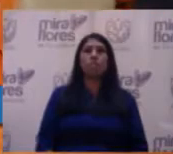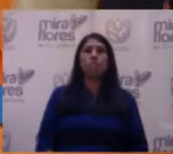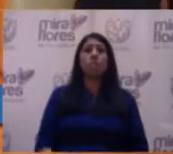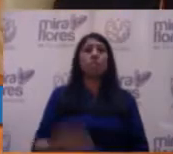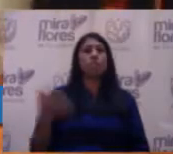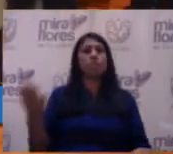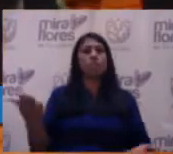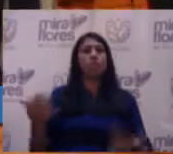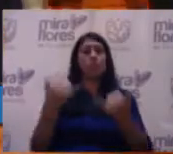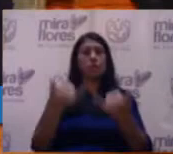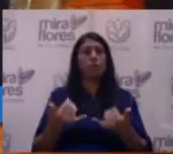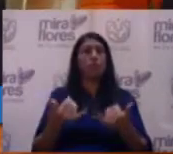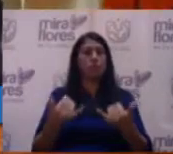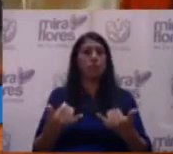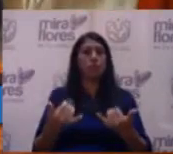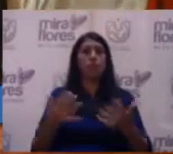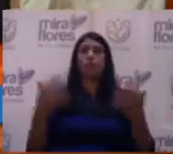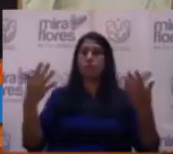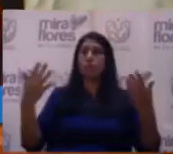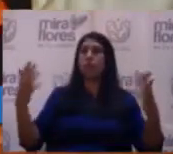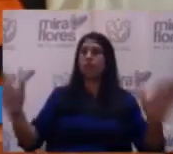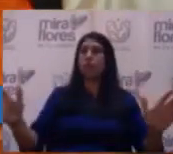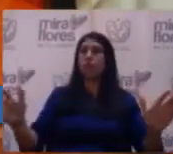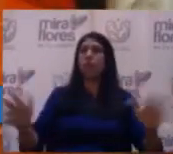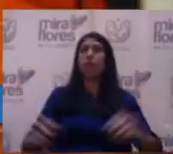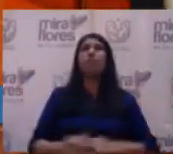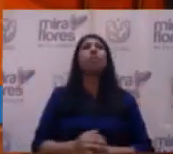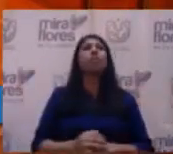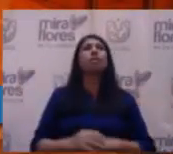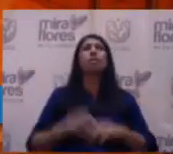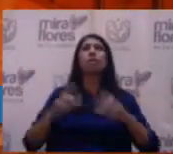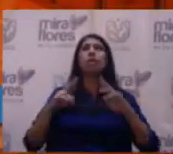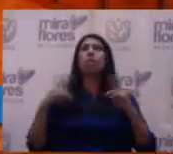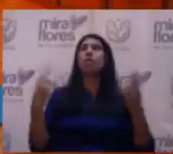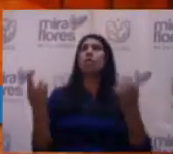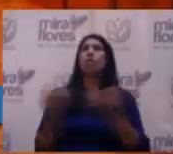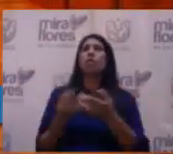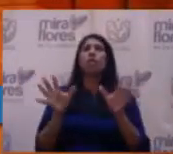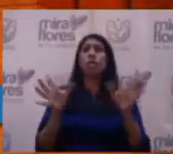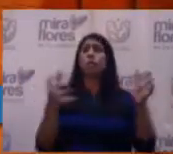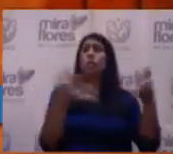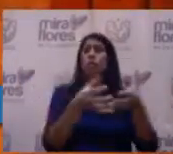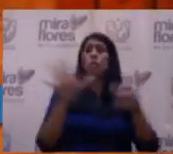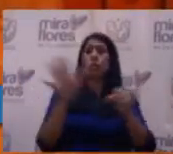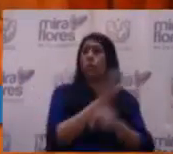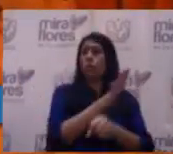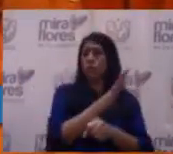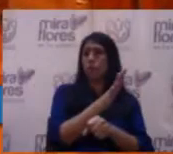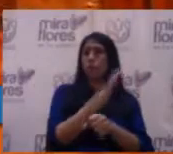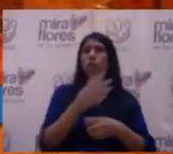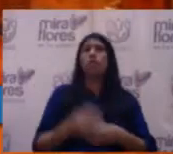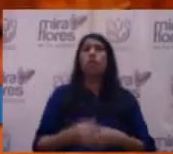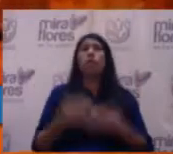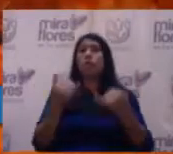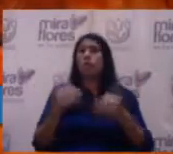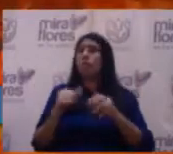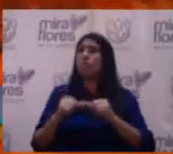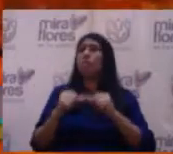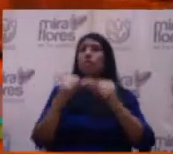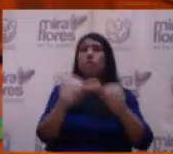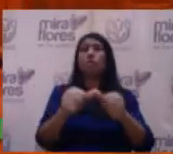Bien, ahora sí, dado que ya tenemos el consejo completo, como corresponde, vamos a proceder a la evaluación